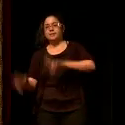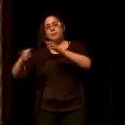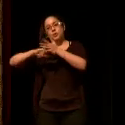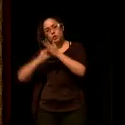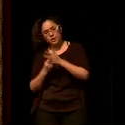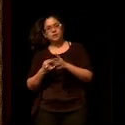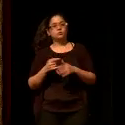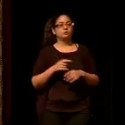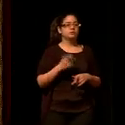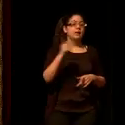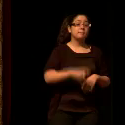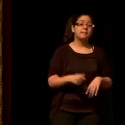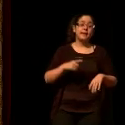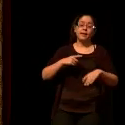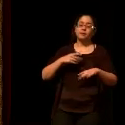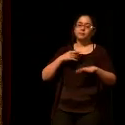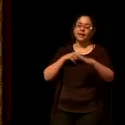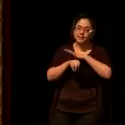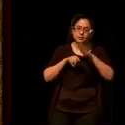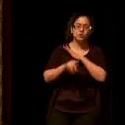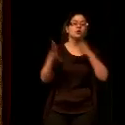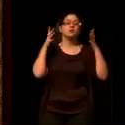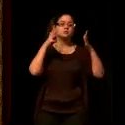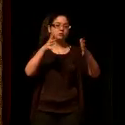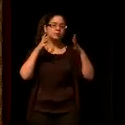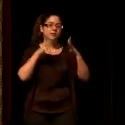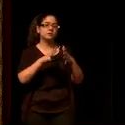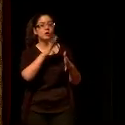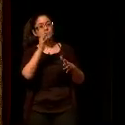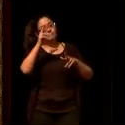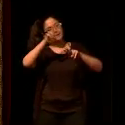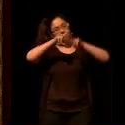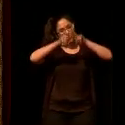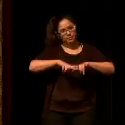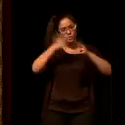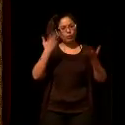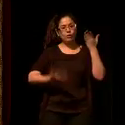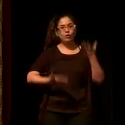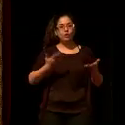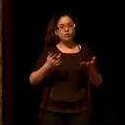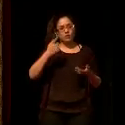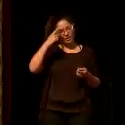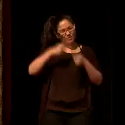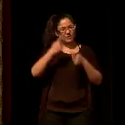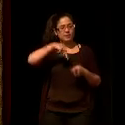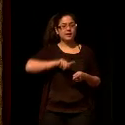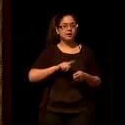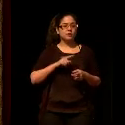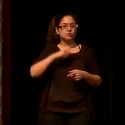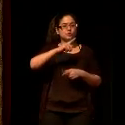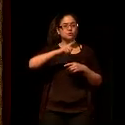proyectos pasando también por la gestión el asesoramiento y la evaluación para saber si todo lo que hacemos y lo que decimos que